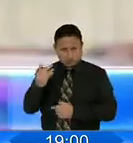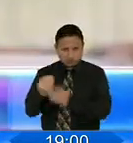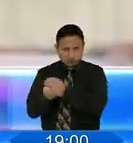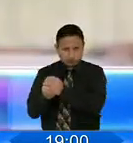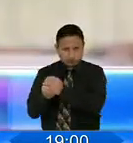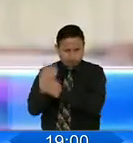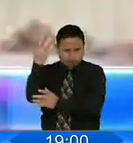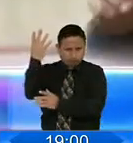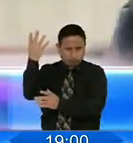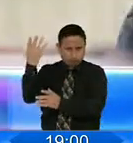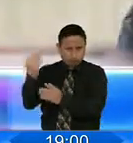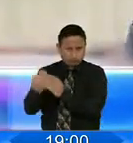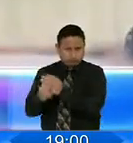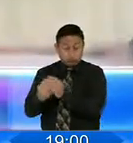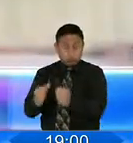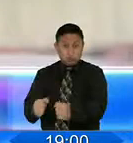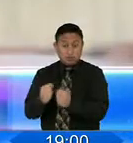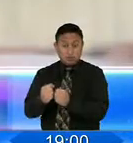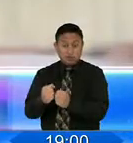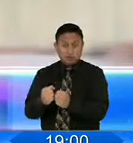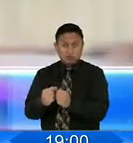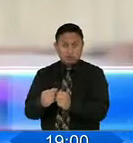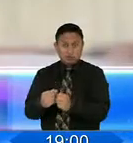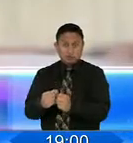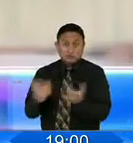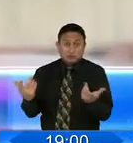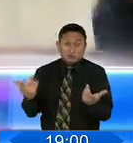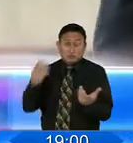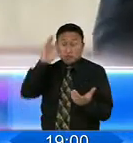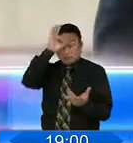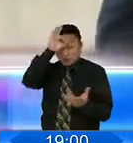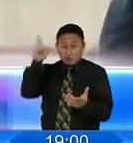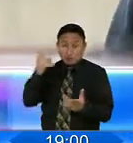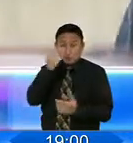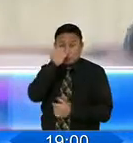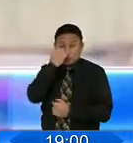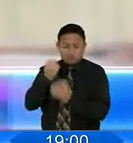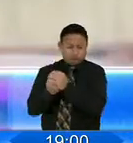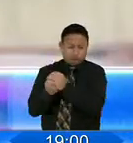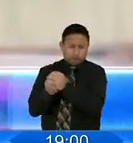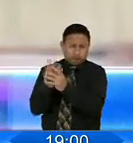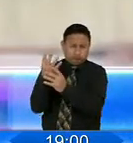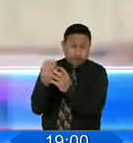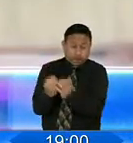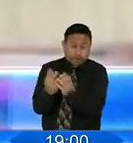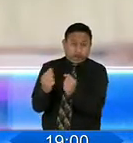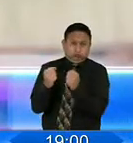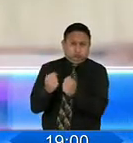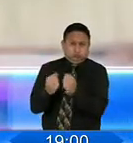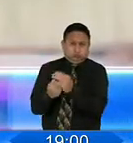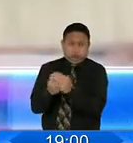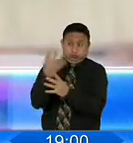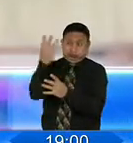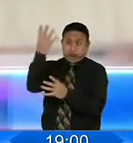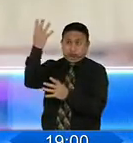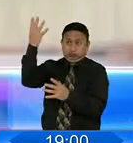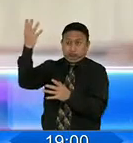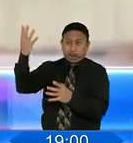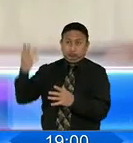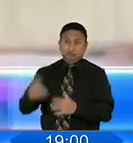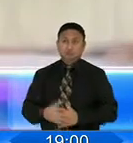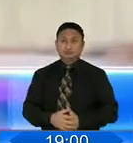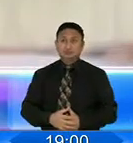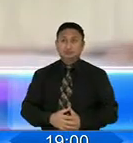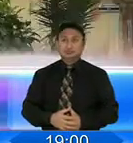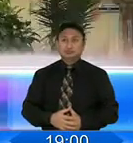sea, es las llamas, o sea, eso será candela, no sé, pero tiene unas llamas grandes y se le ve clarito lo que se bota la ceniza, ¿no? En